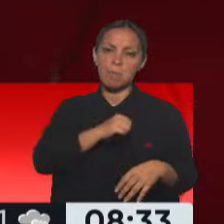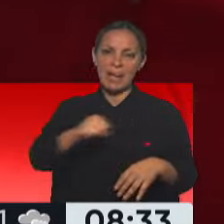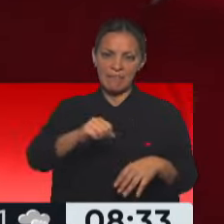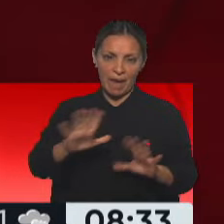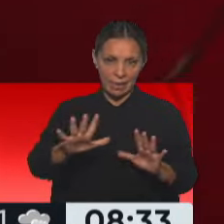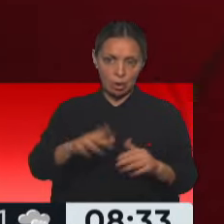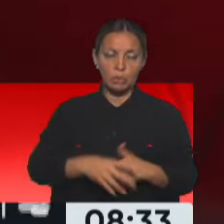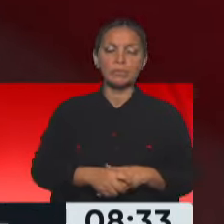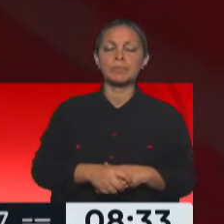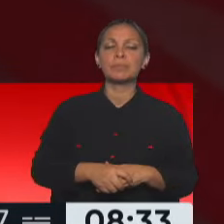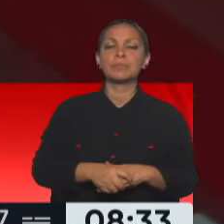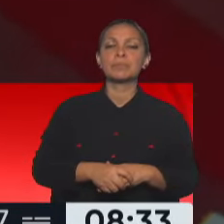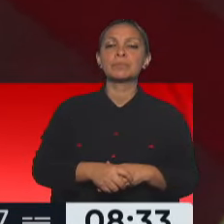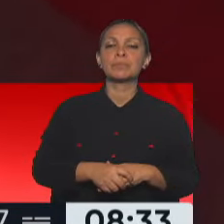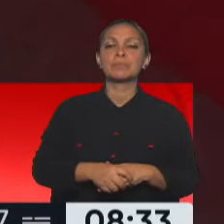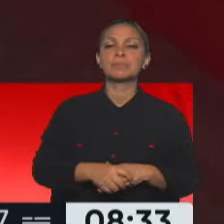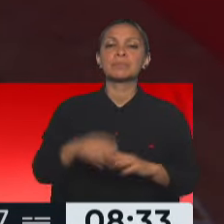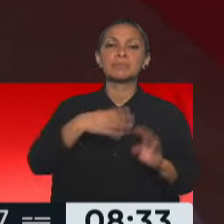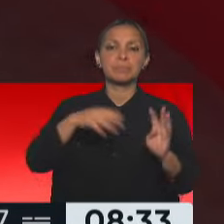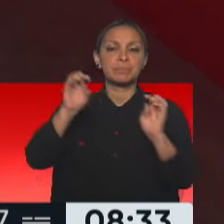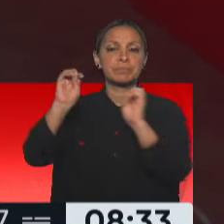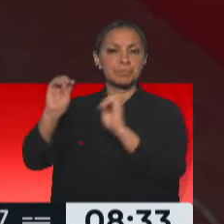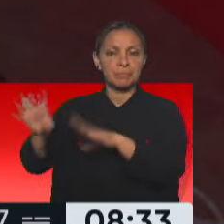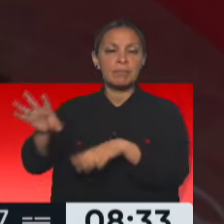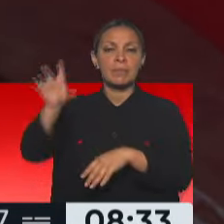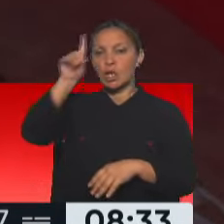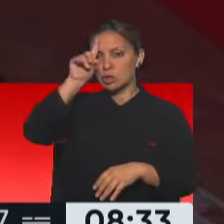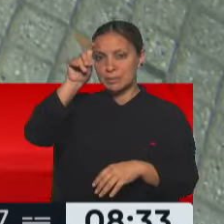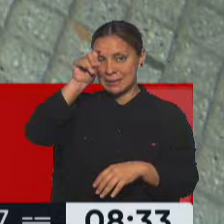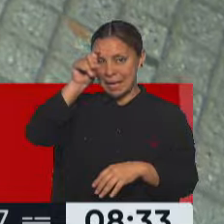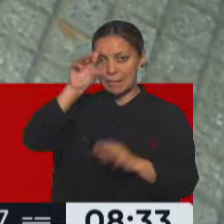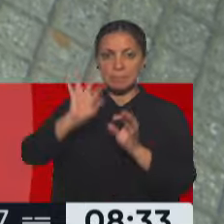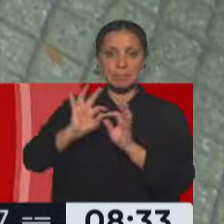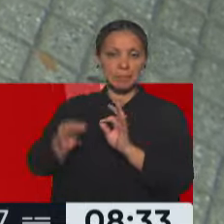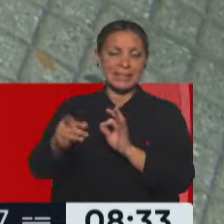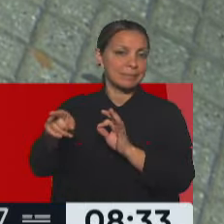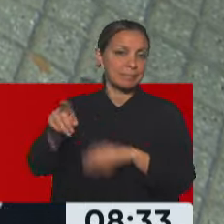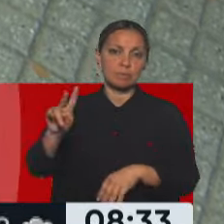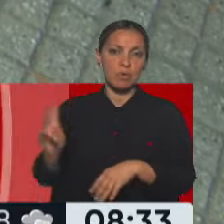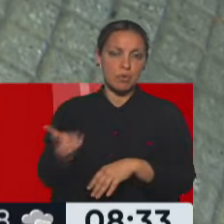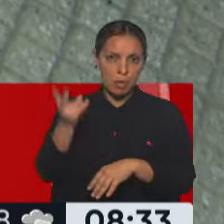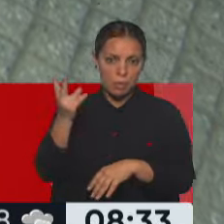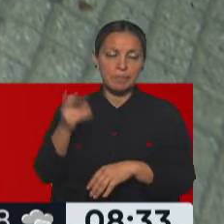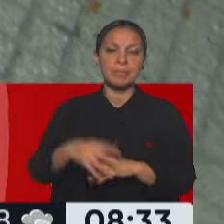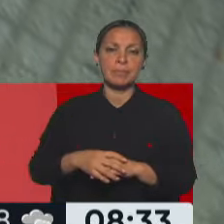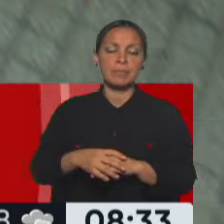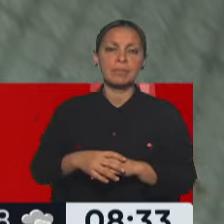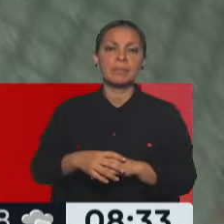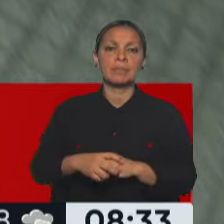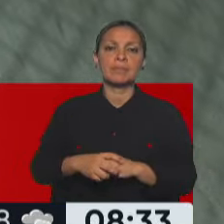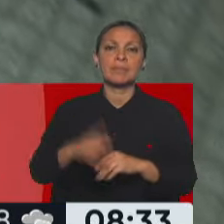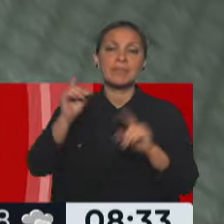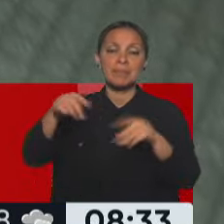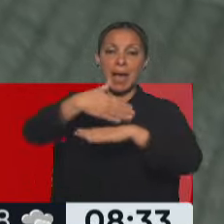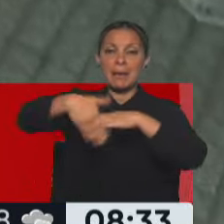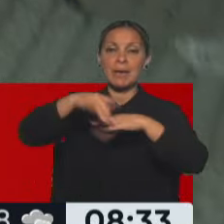ha sido llevado, trasladado, recordemos, al hospital más cercano, perdió su vida y vino cruzando absolutamente Warnes